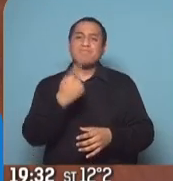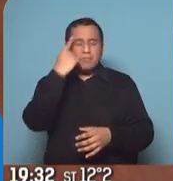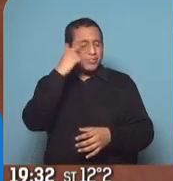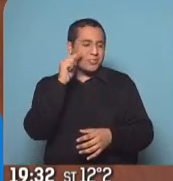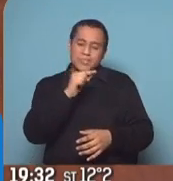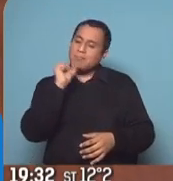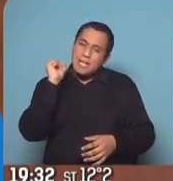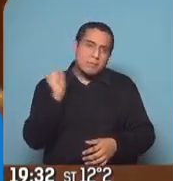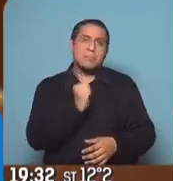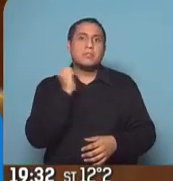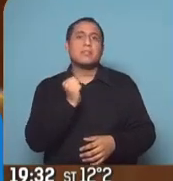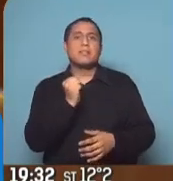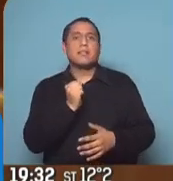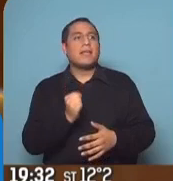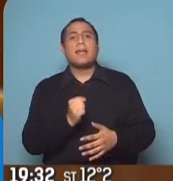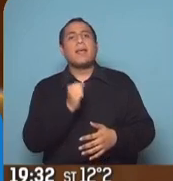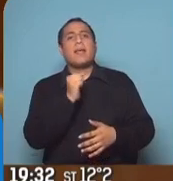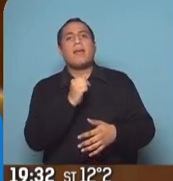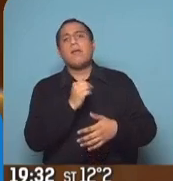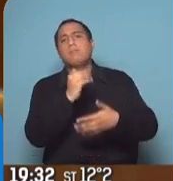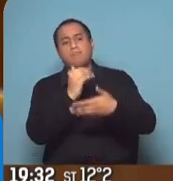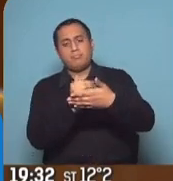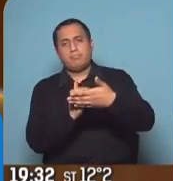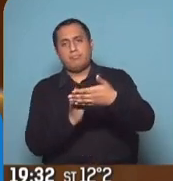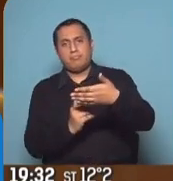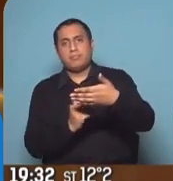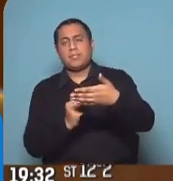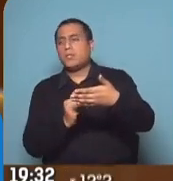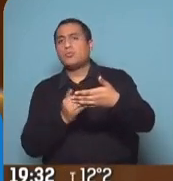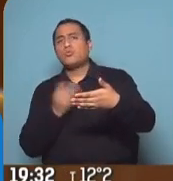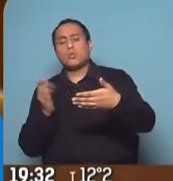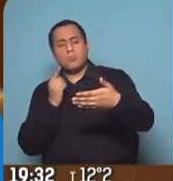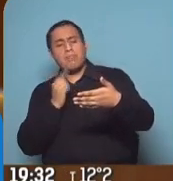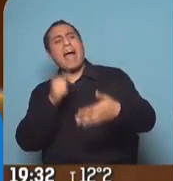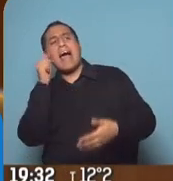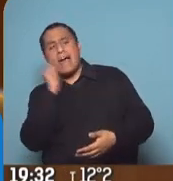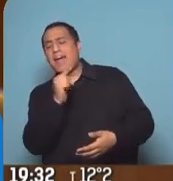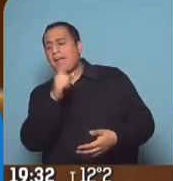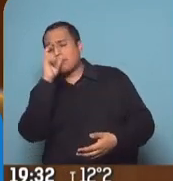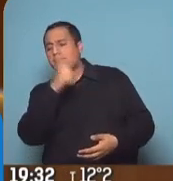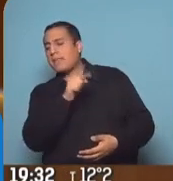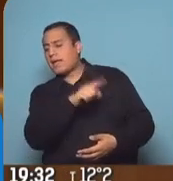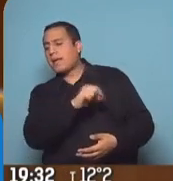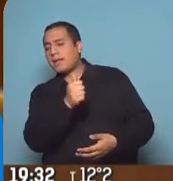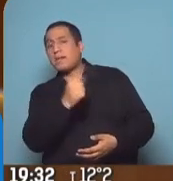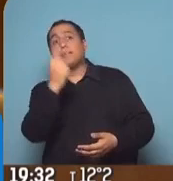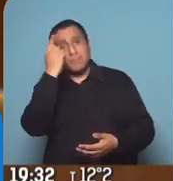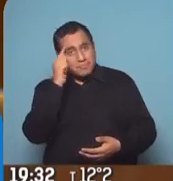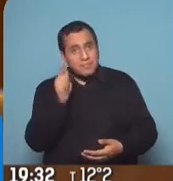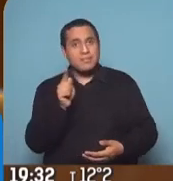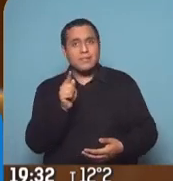importante. Él traccionaba las listas, sin duda. Él era el ganador de la